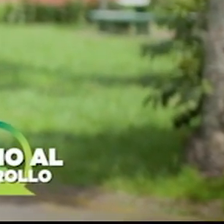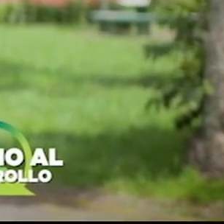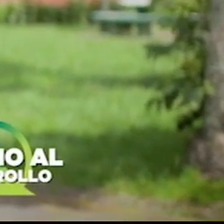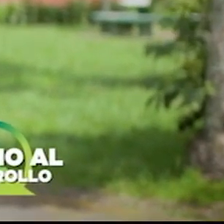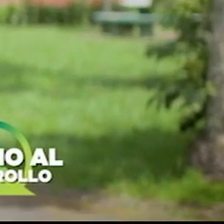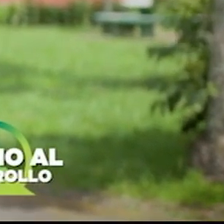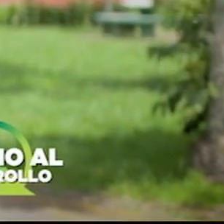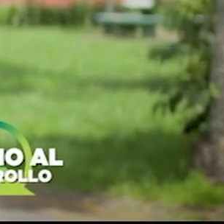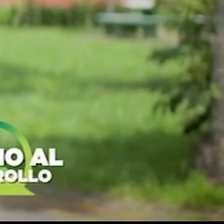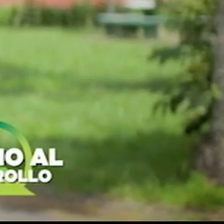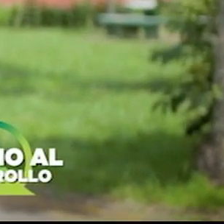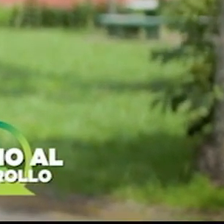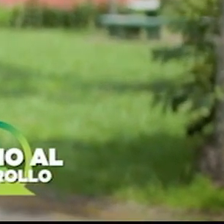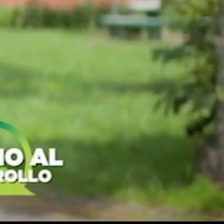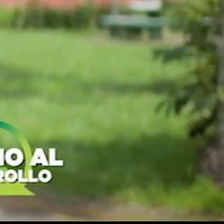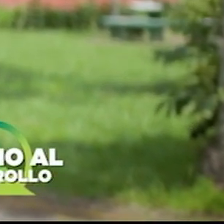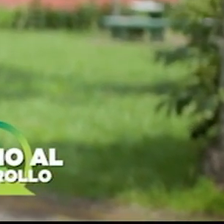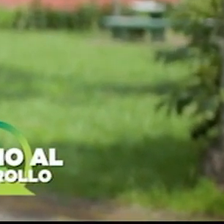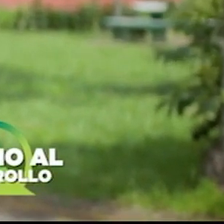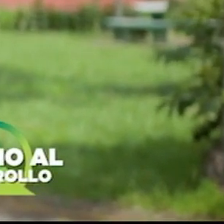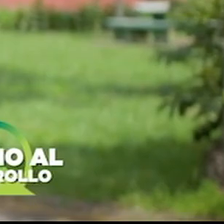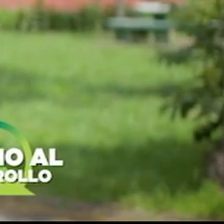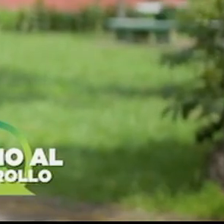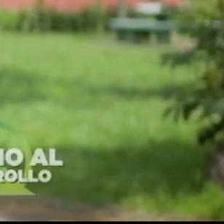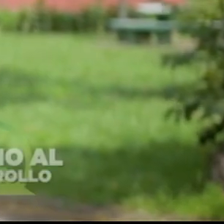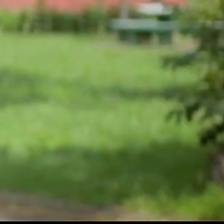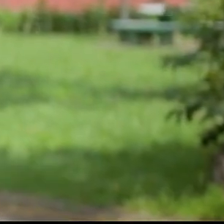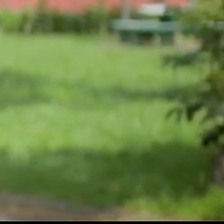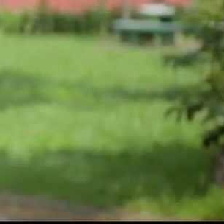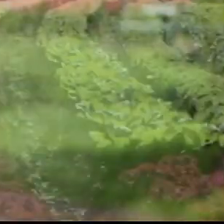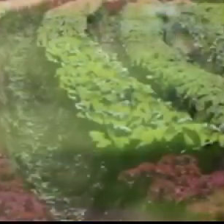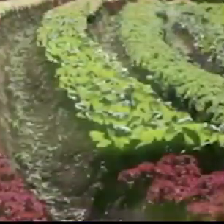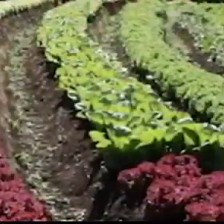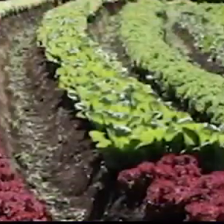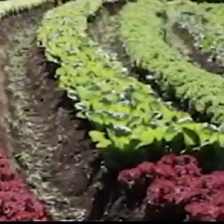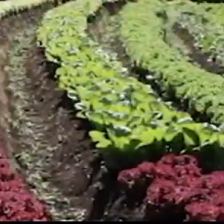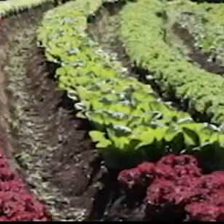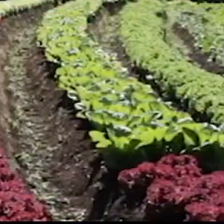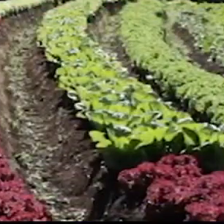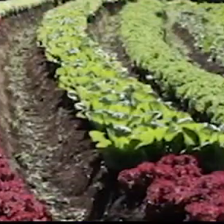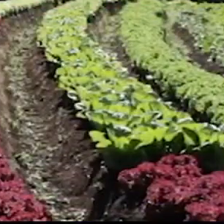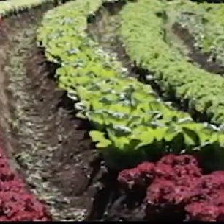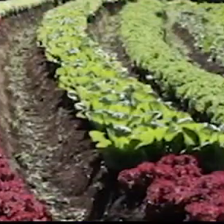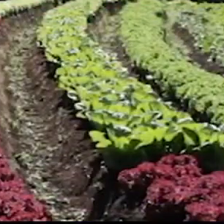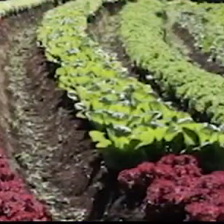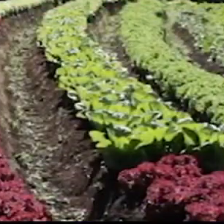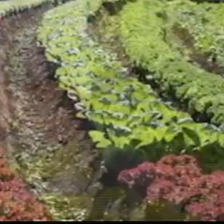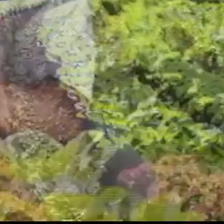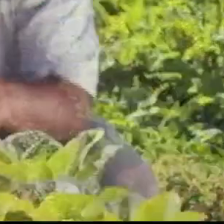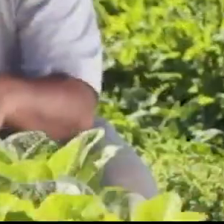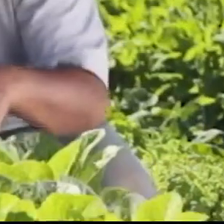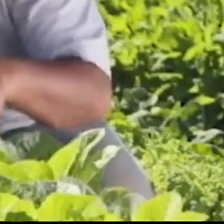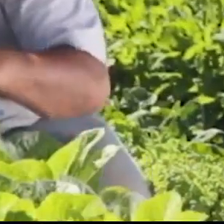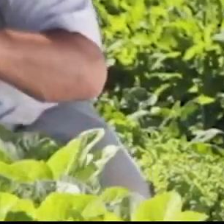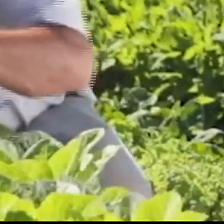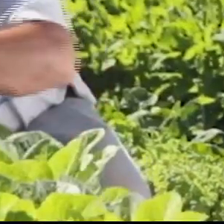Aquí he vivido mucho tiempo y lo que puedo decir es que me encanta. Es muy famosa por su arquitectura, pero es mucho más que eso.